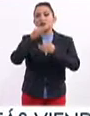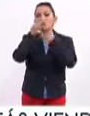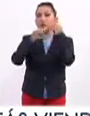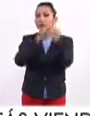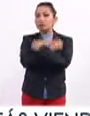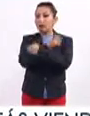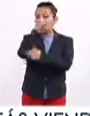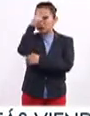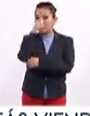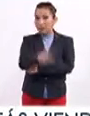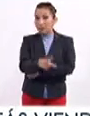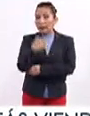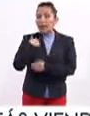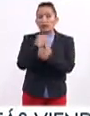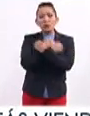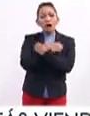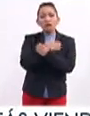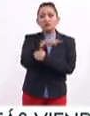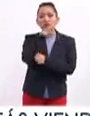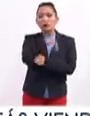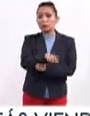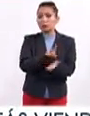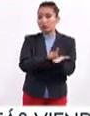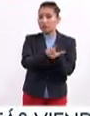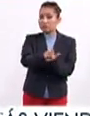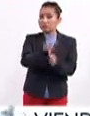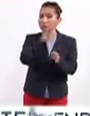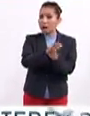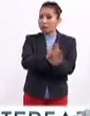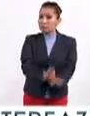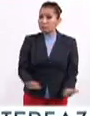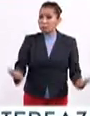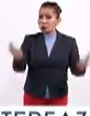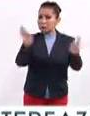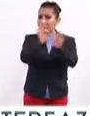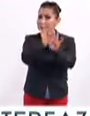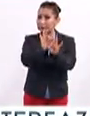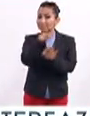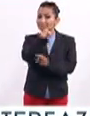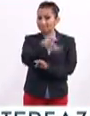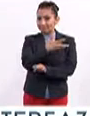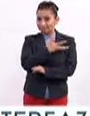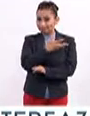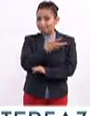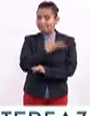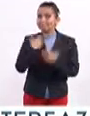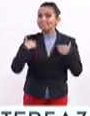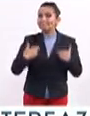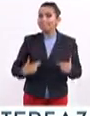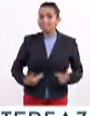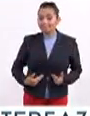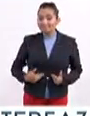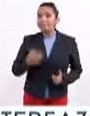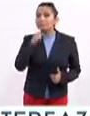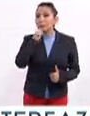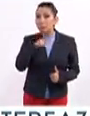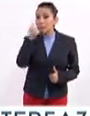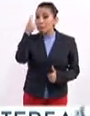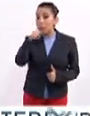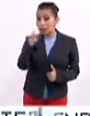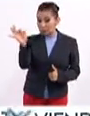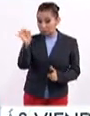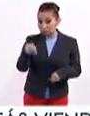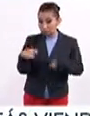de Educación de México, la educación es uno de los derechos más básicos y fundamentales con los que contamos los seres humanos y de